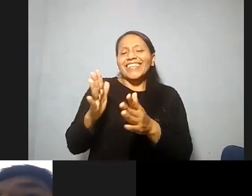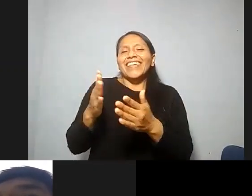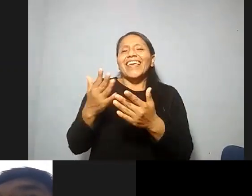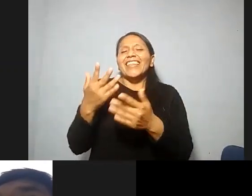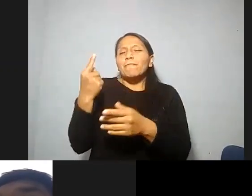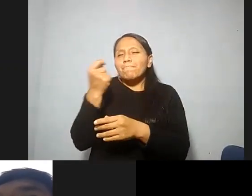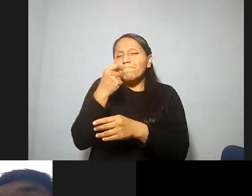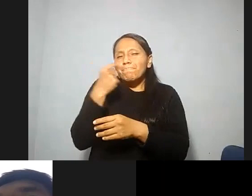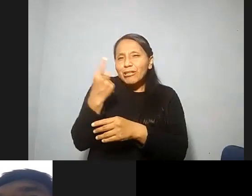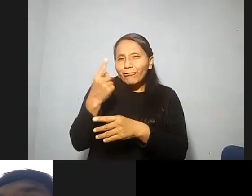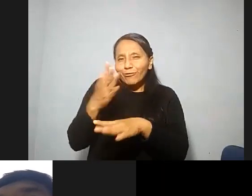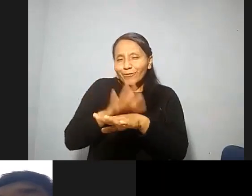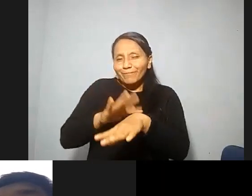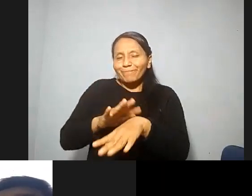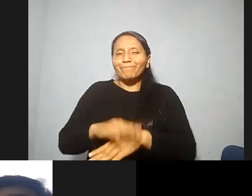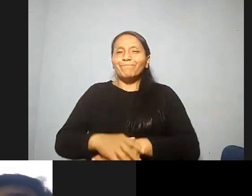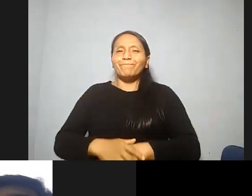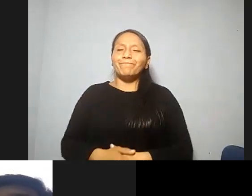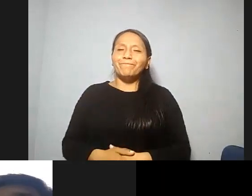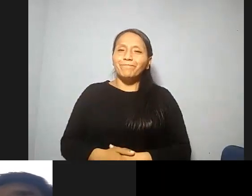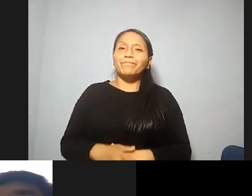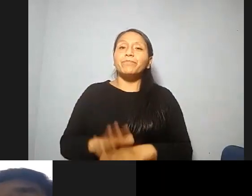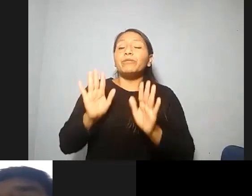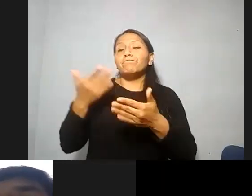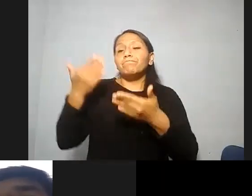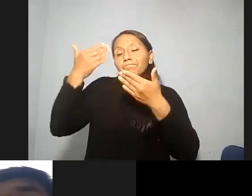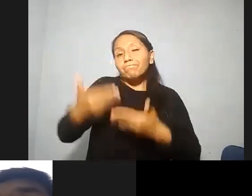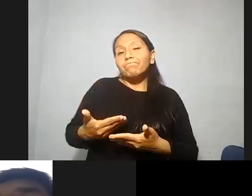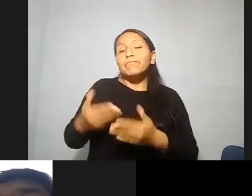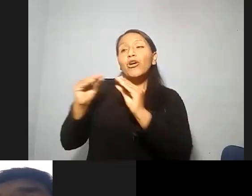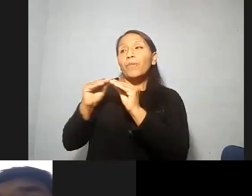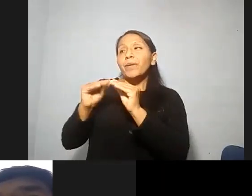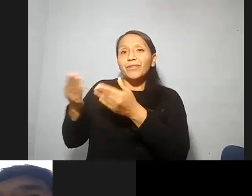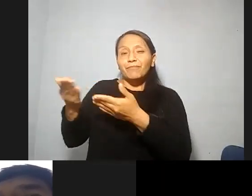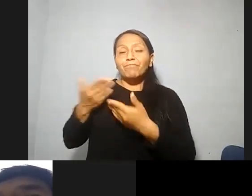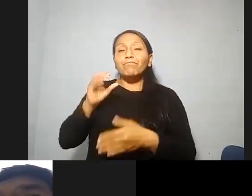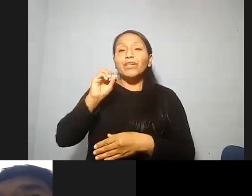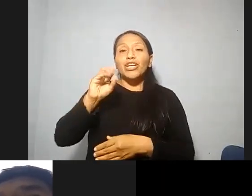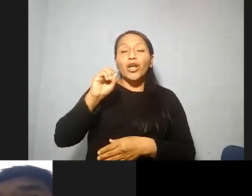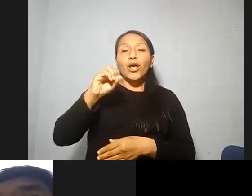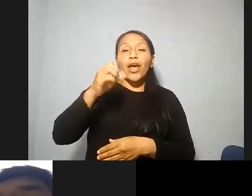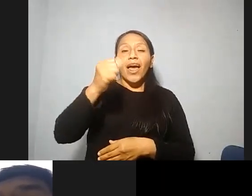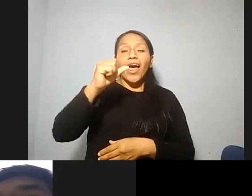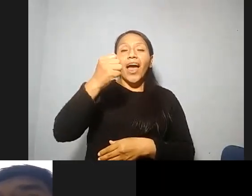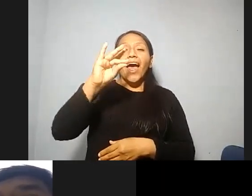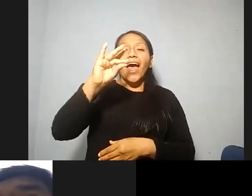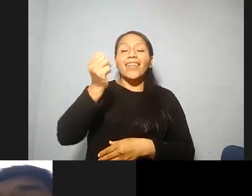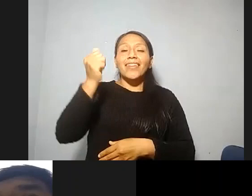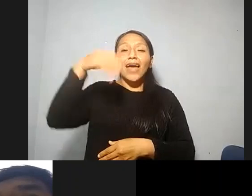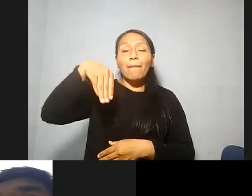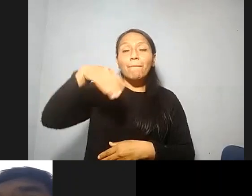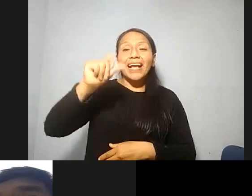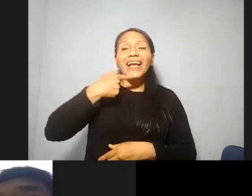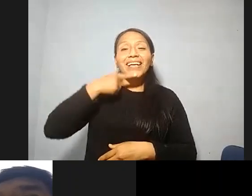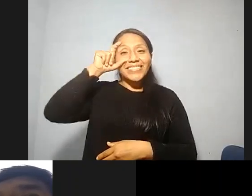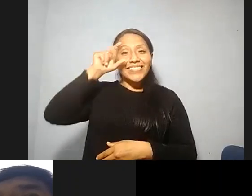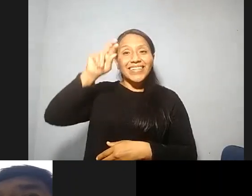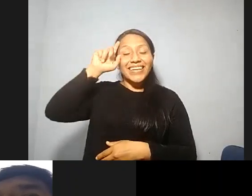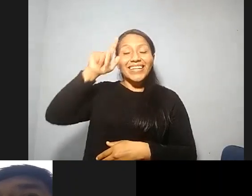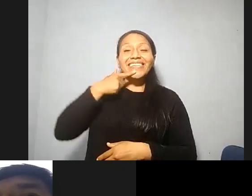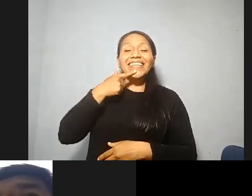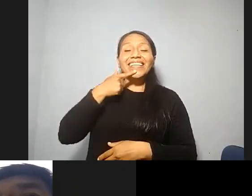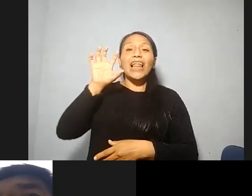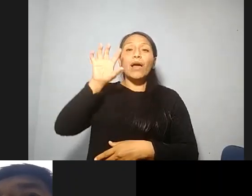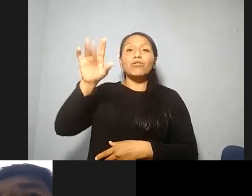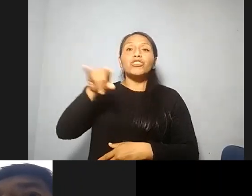¿sí? Bien, como ya me presentó el compañero, mi nombre es Adán Cáceres, soy de la provincia de Jujuy,